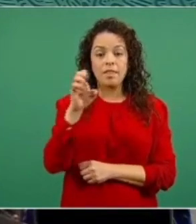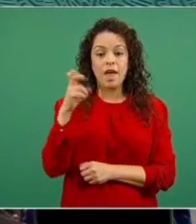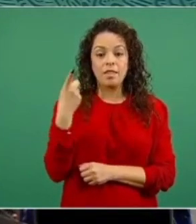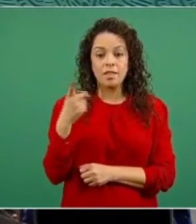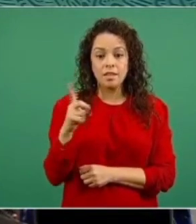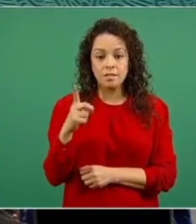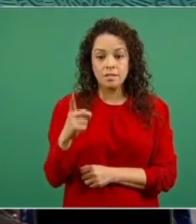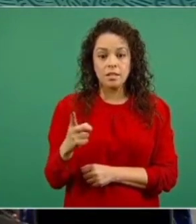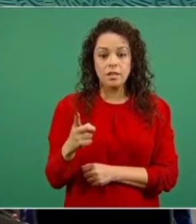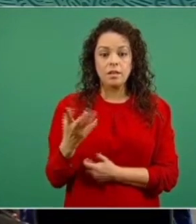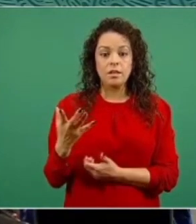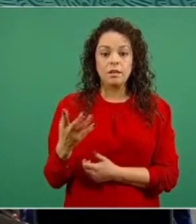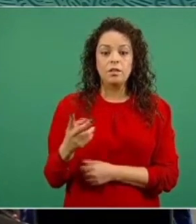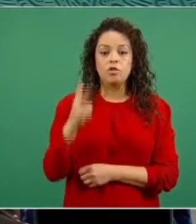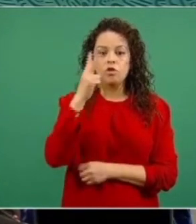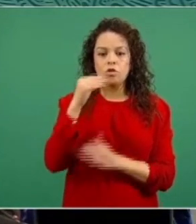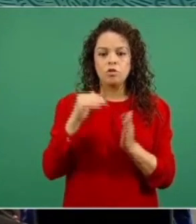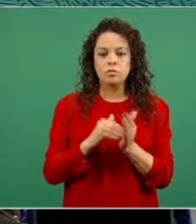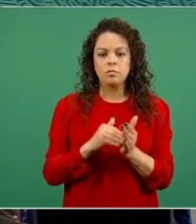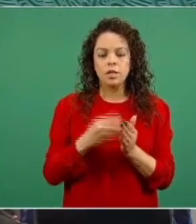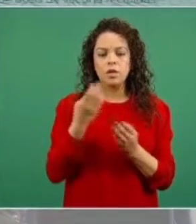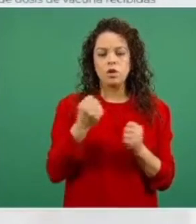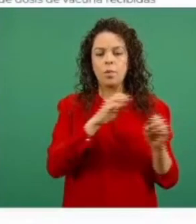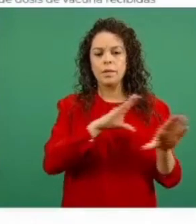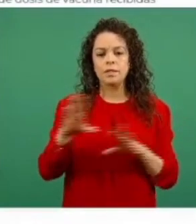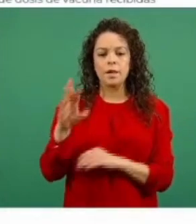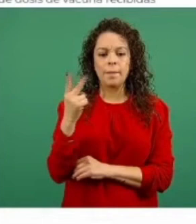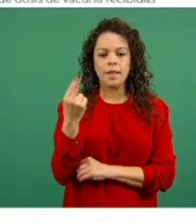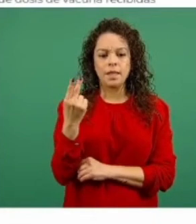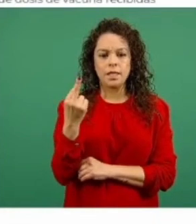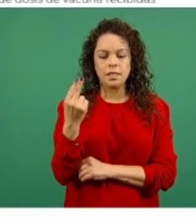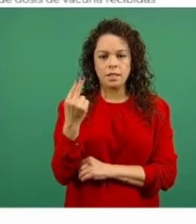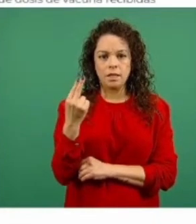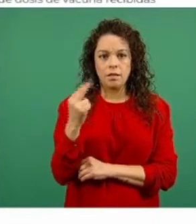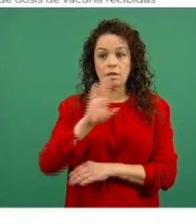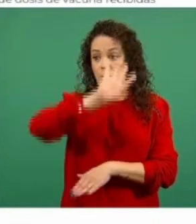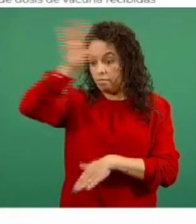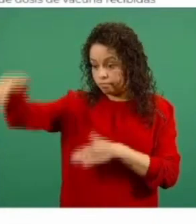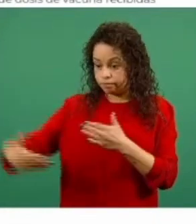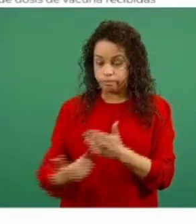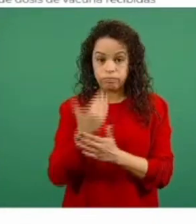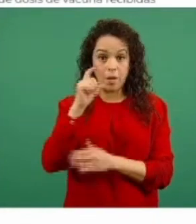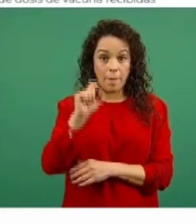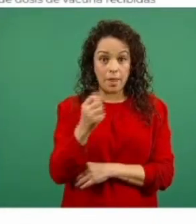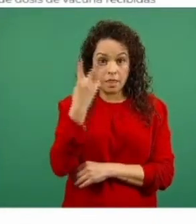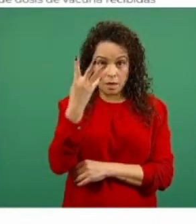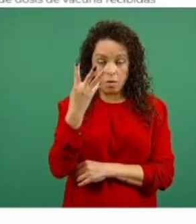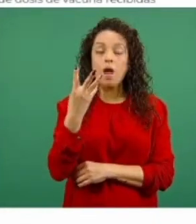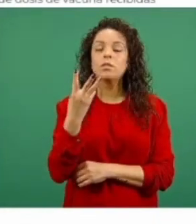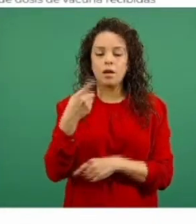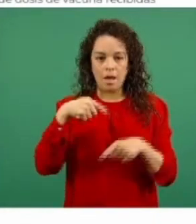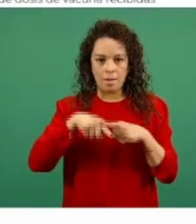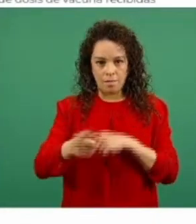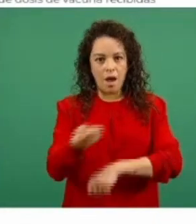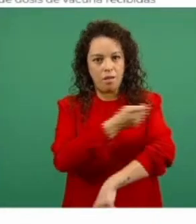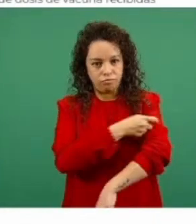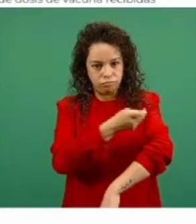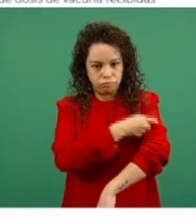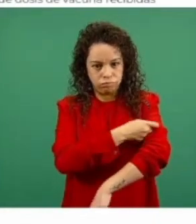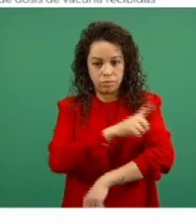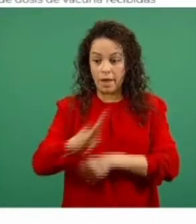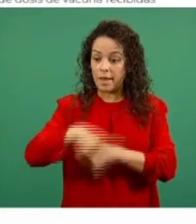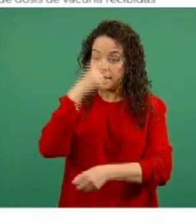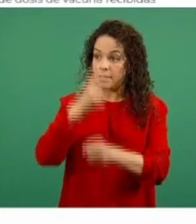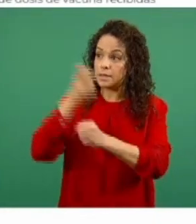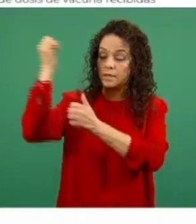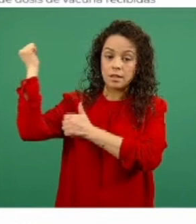diciembre de 2,925 se aplicó al día siguiente, el 24. La segunda entrega, que